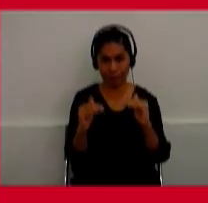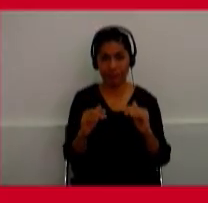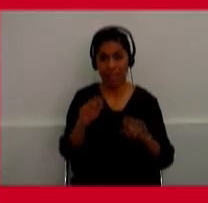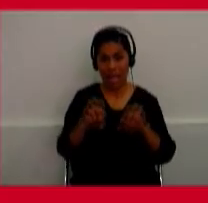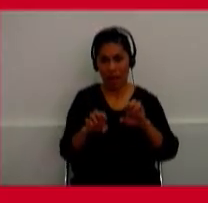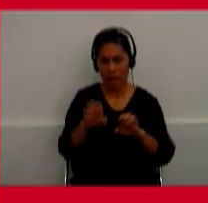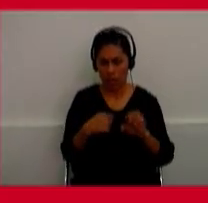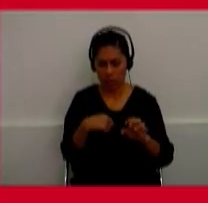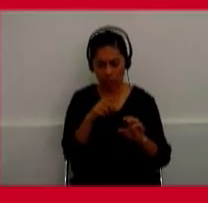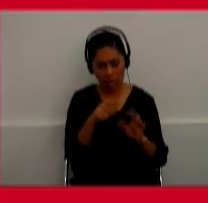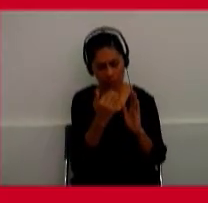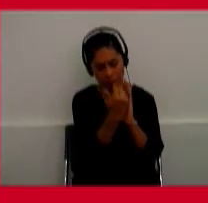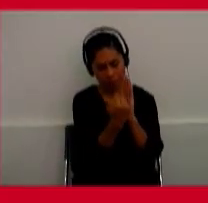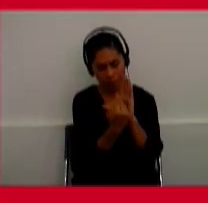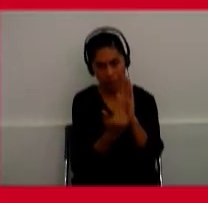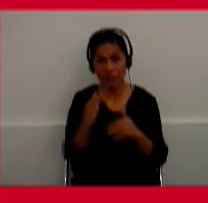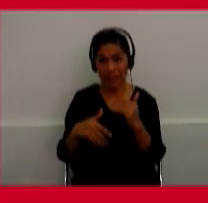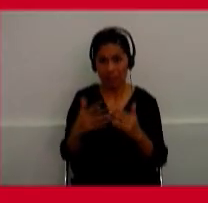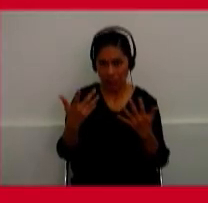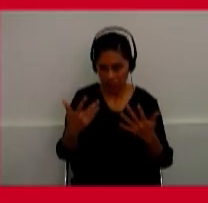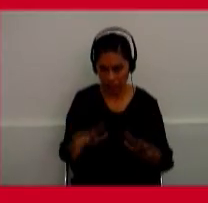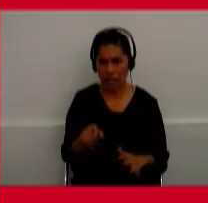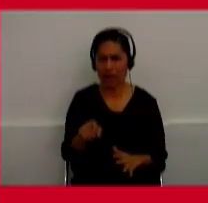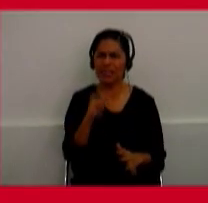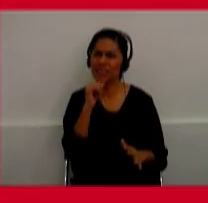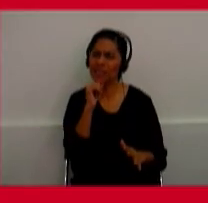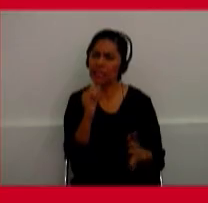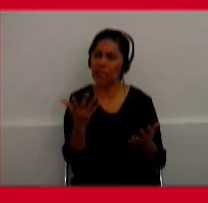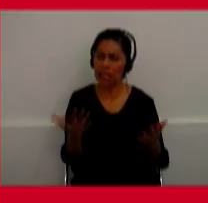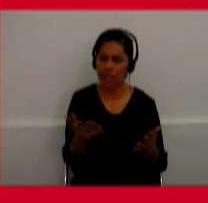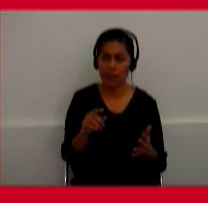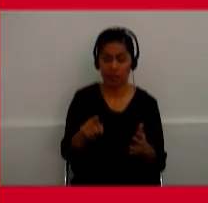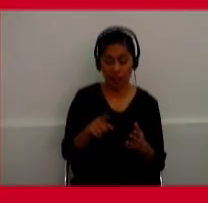datos, hicimos una reconstrucción de los valores faltantes,